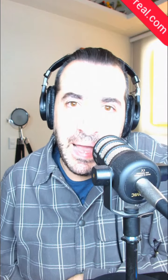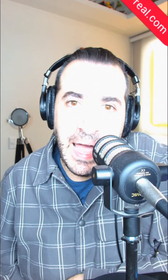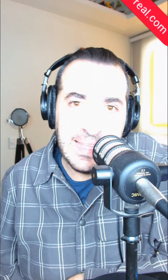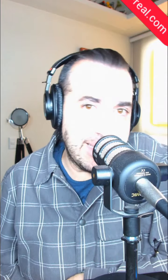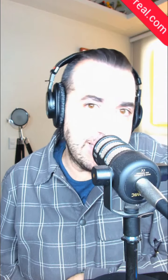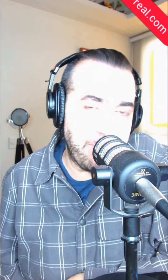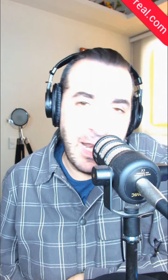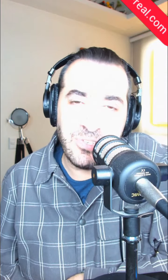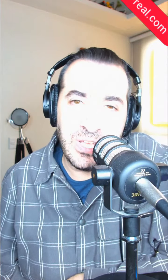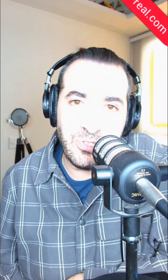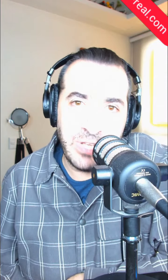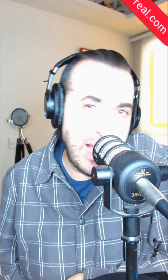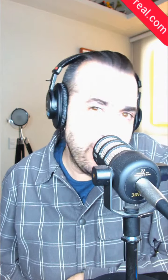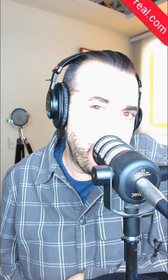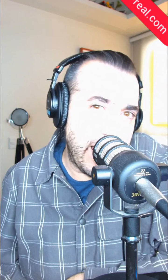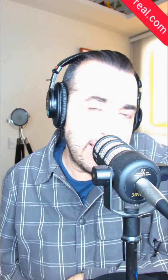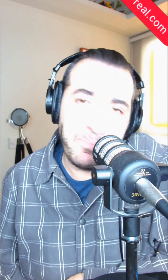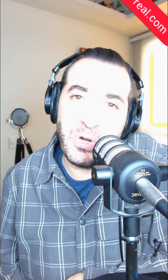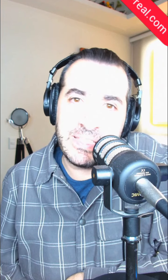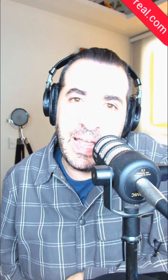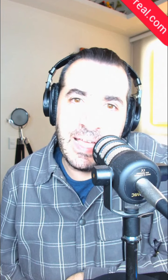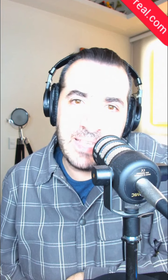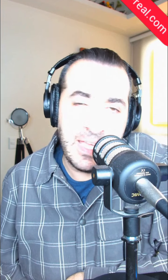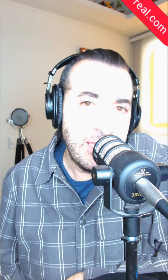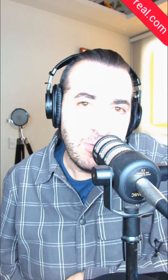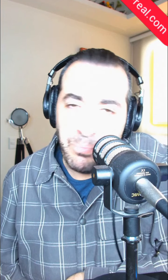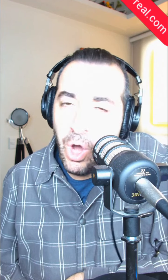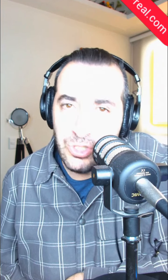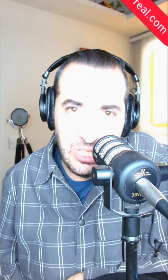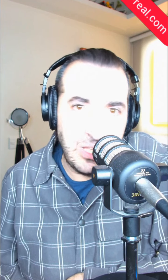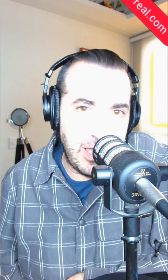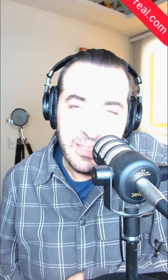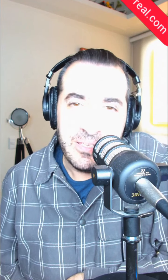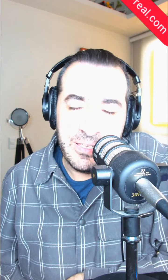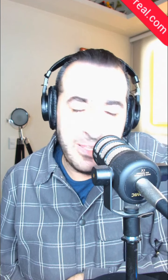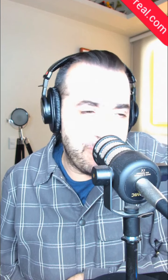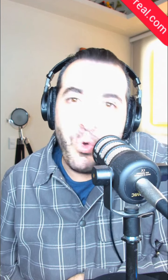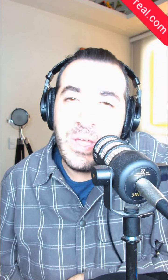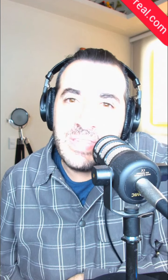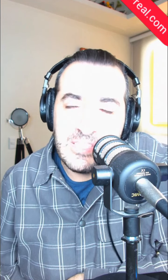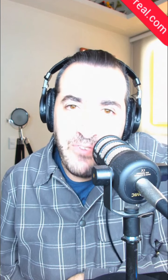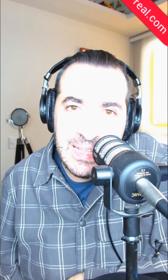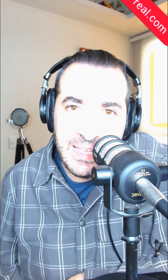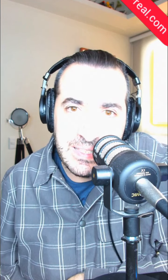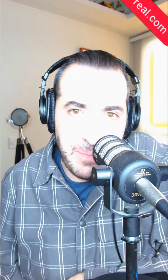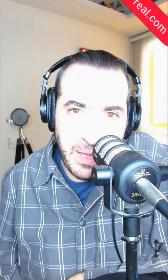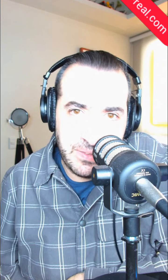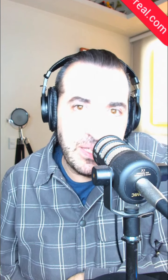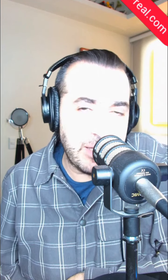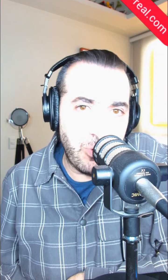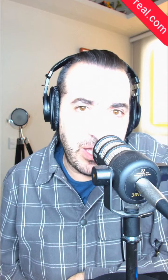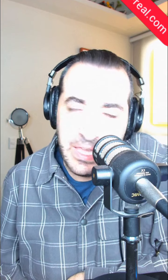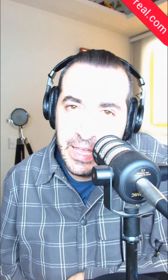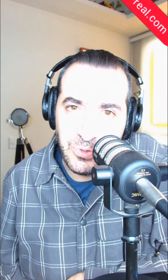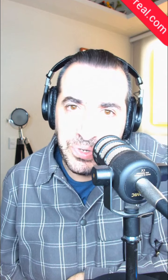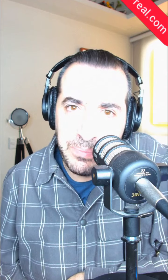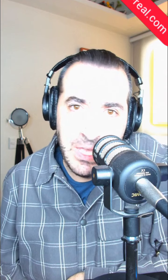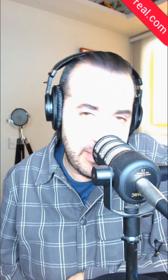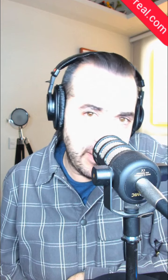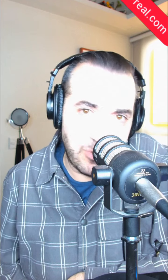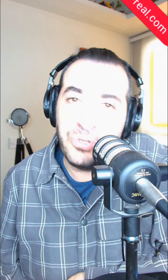son pagadas desde Palacio Nacional y operadas por las granjas de bots y de cuentas falsas a partir de lo que quiere